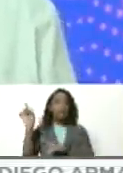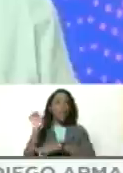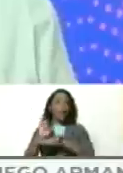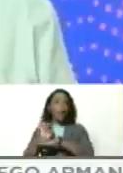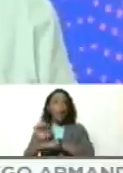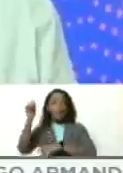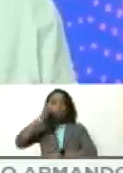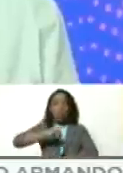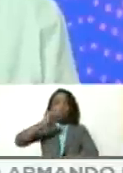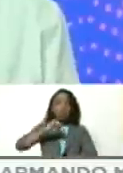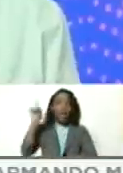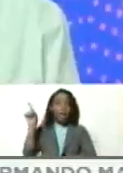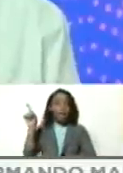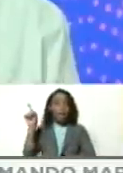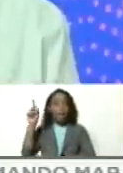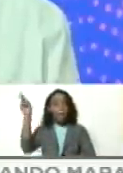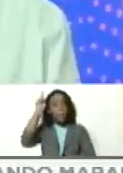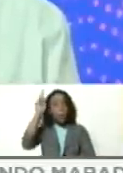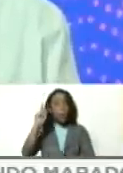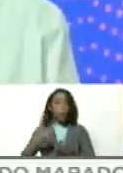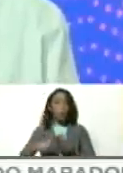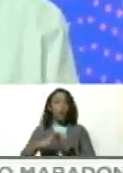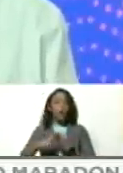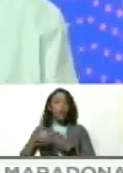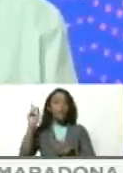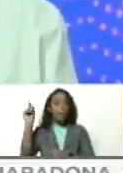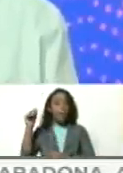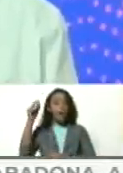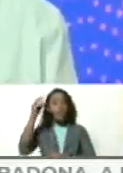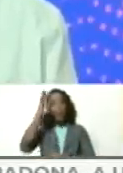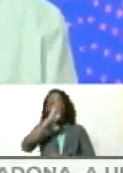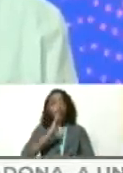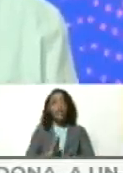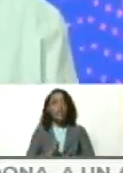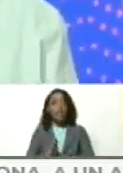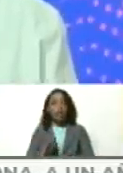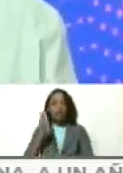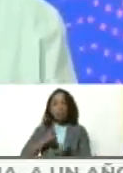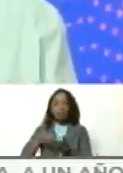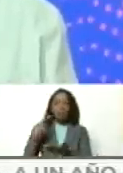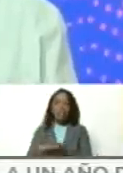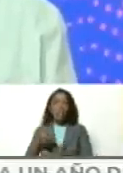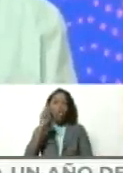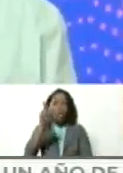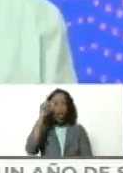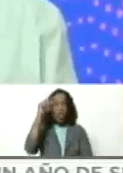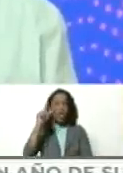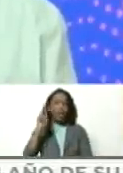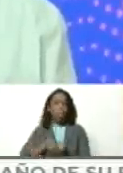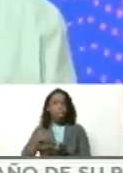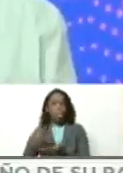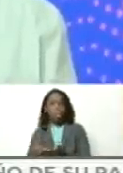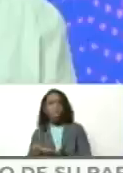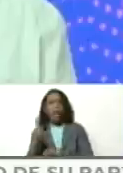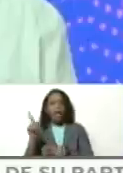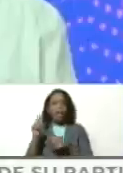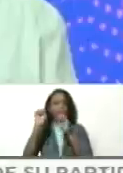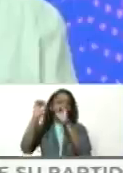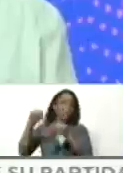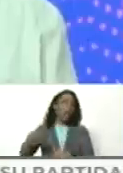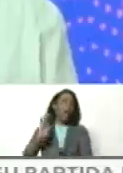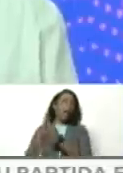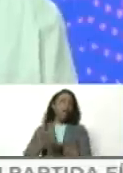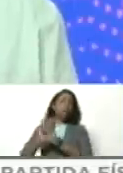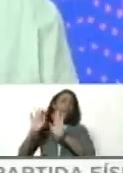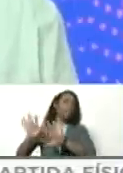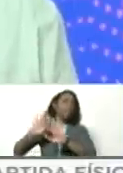la aguantaría Piñera, la aguantaría Bolsonaro. Caerían a los dos días, se rendirían a los dos